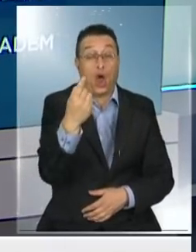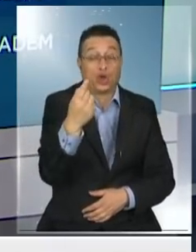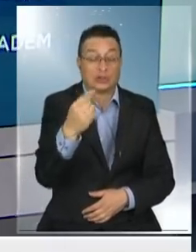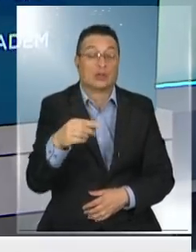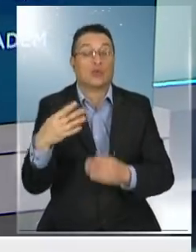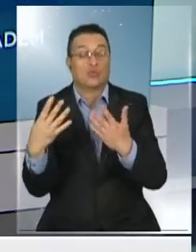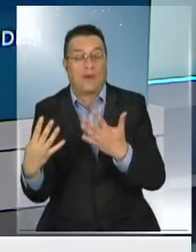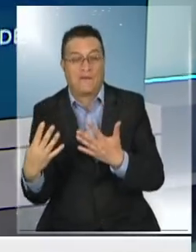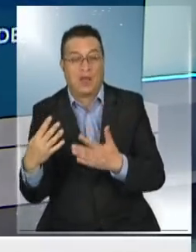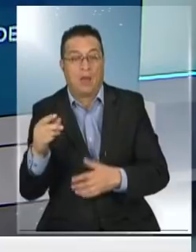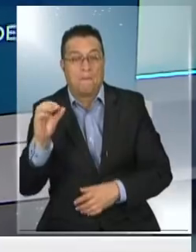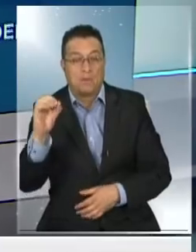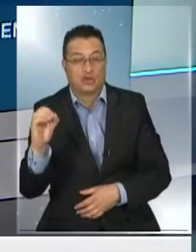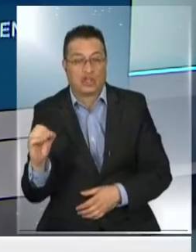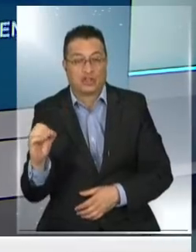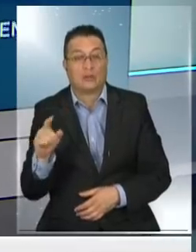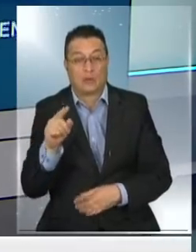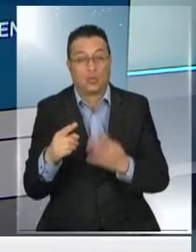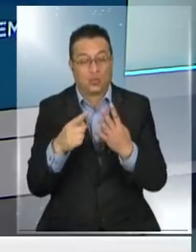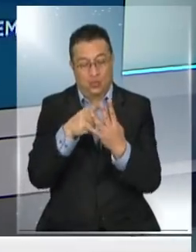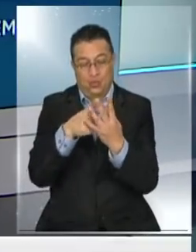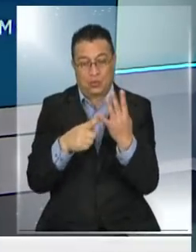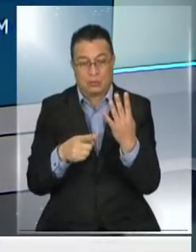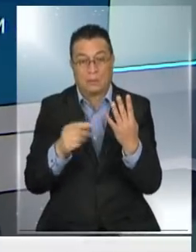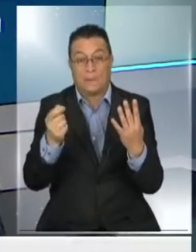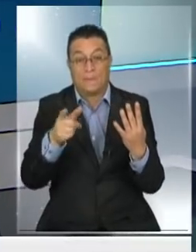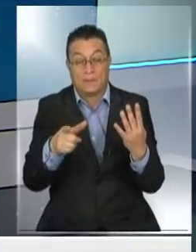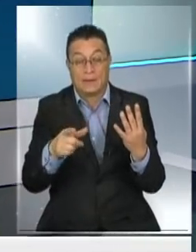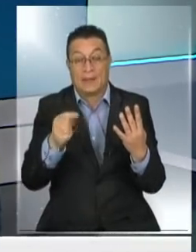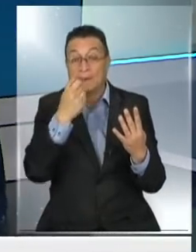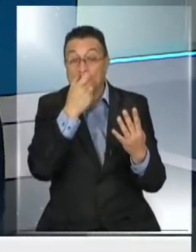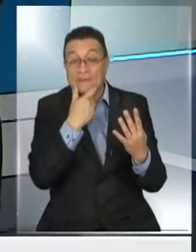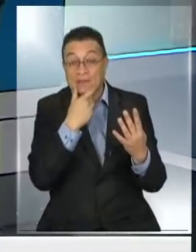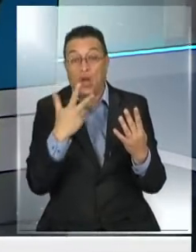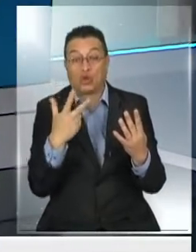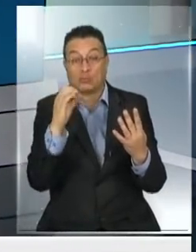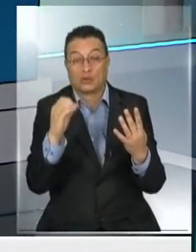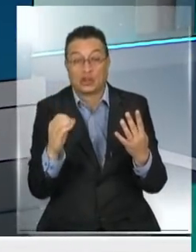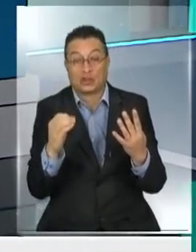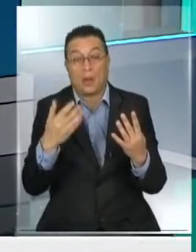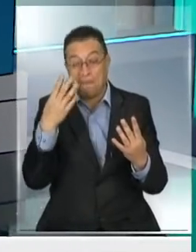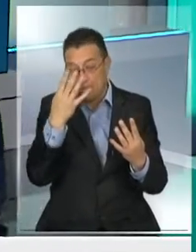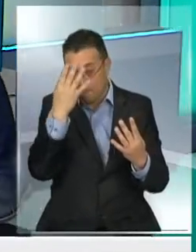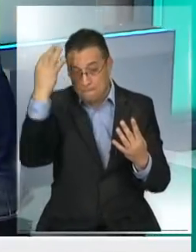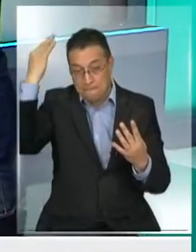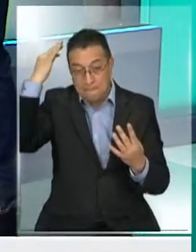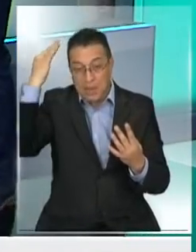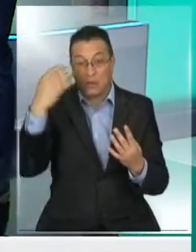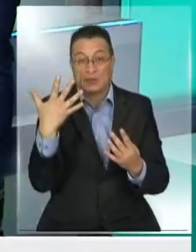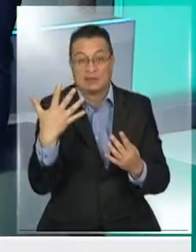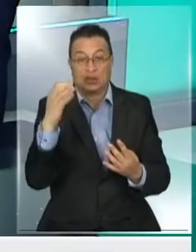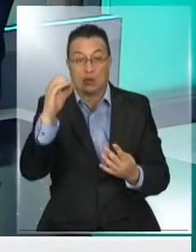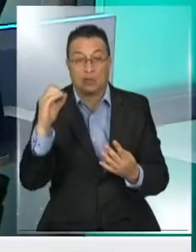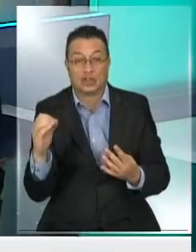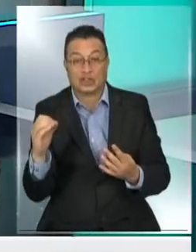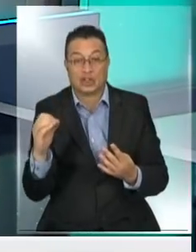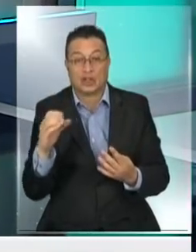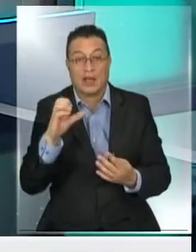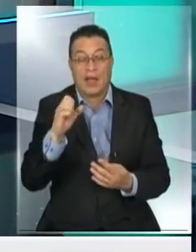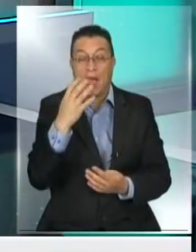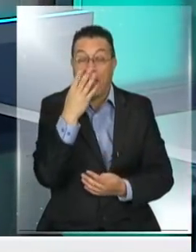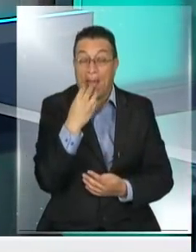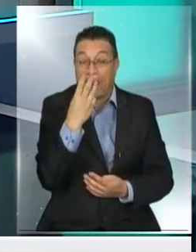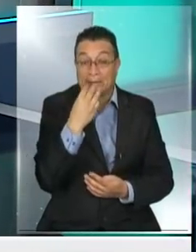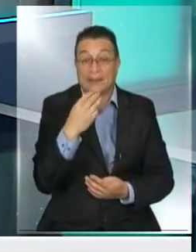9%. Es decir, ahí están los primeros cuatro lugares. Sebastián Sichel se mantiene en 8%, al igual que la encuesta anterior. Marco Enrique Ominami con 5, Eduardo Artés